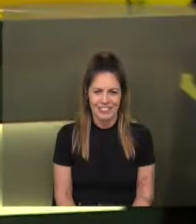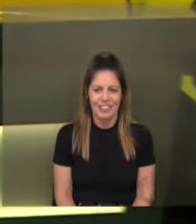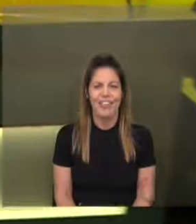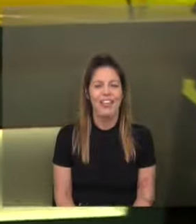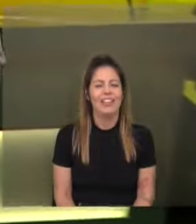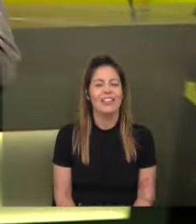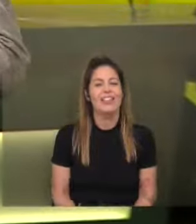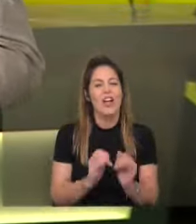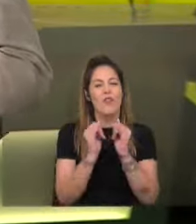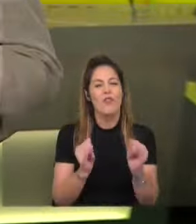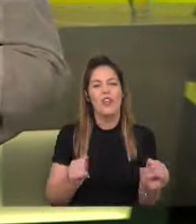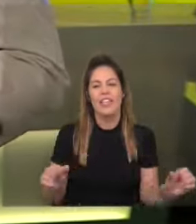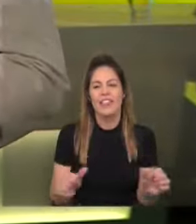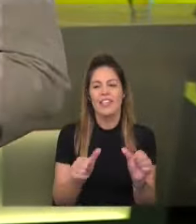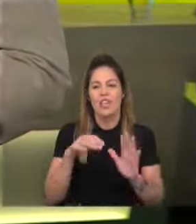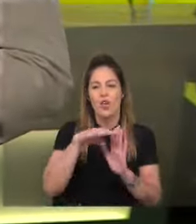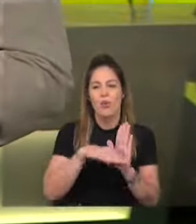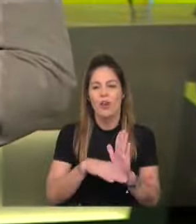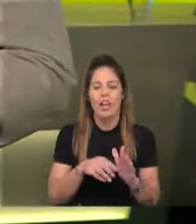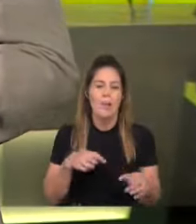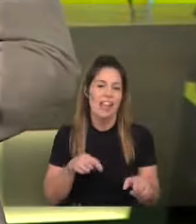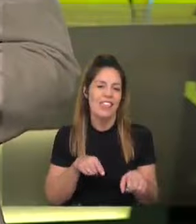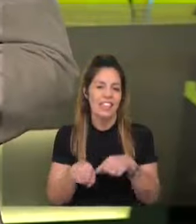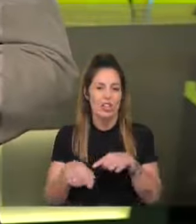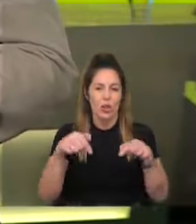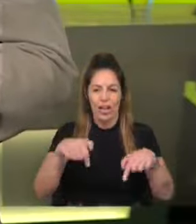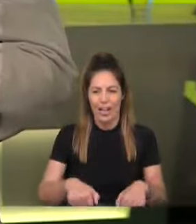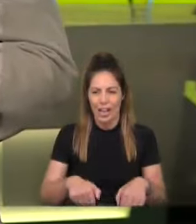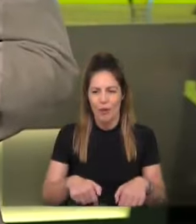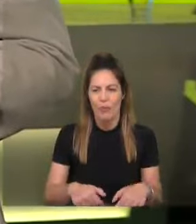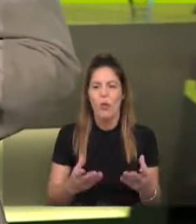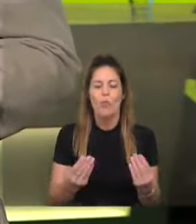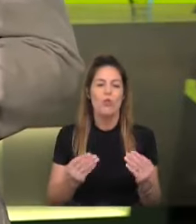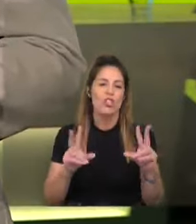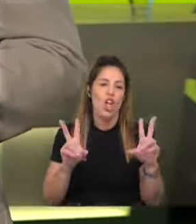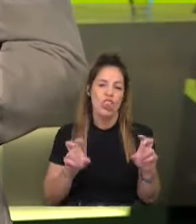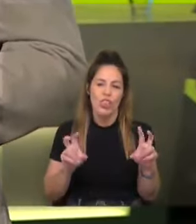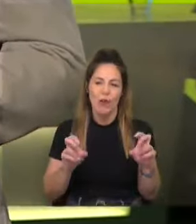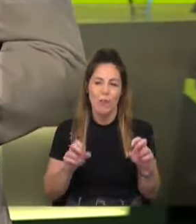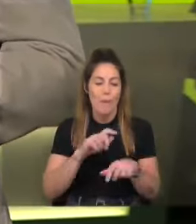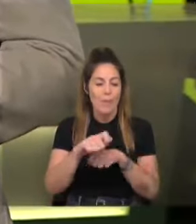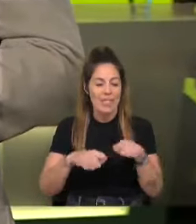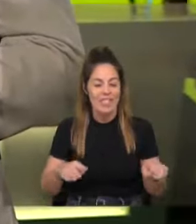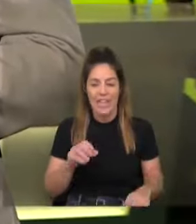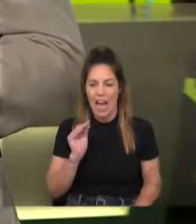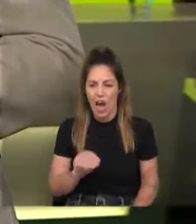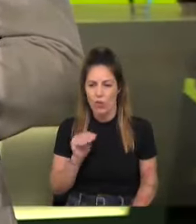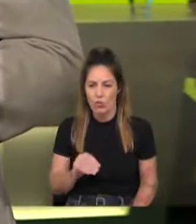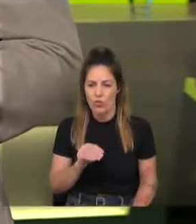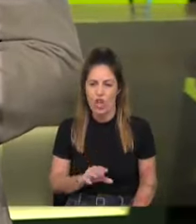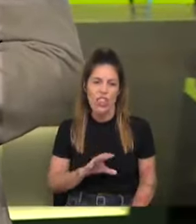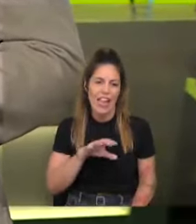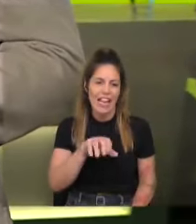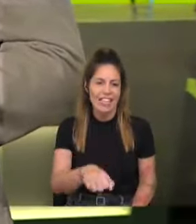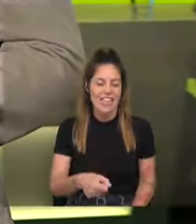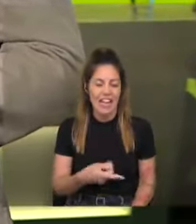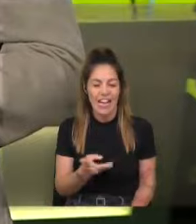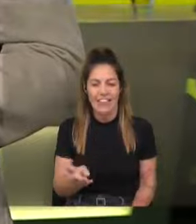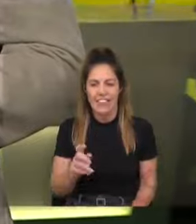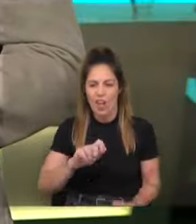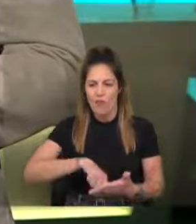programa en vivo a noche de domingo bueno varios temas hoy pero primero por un lado el pitn anunció que está ahí ahí de alcanzar la cantidad de firmas